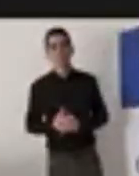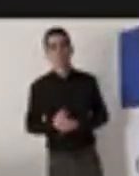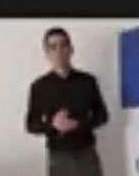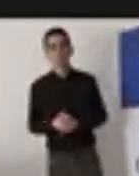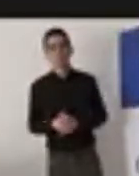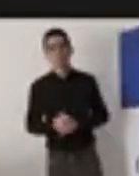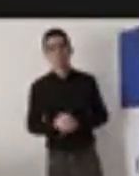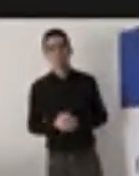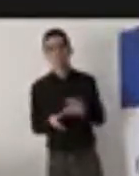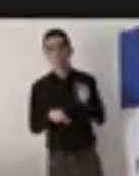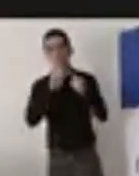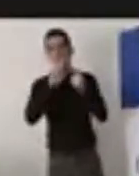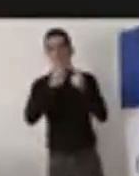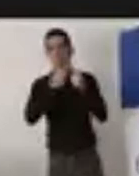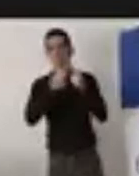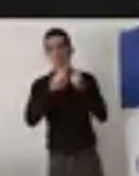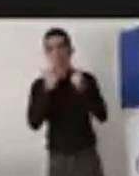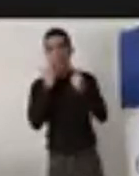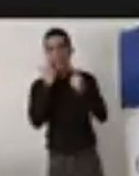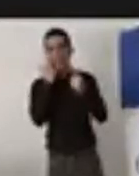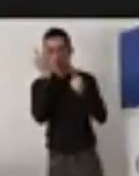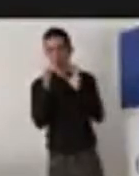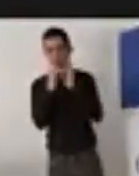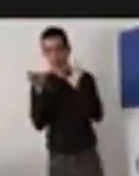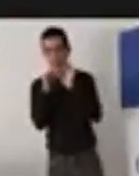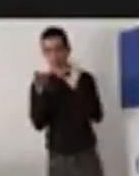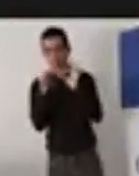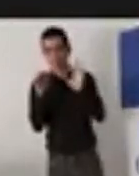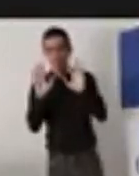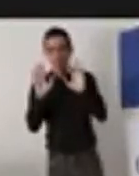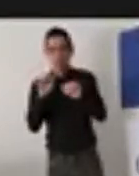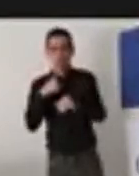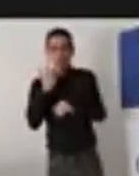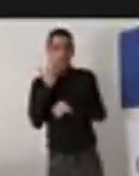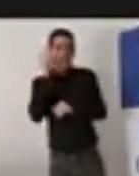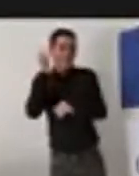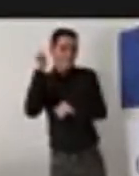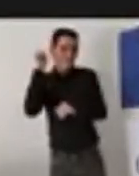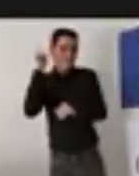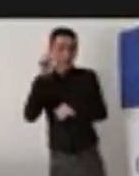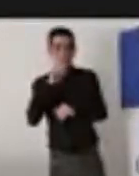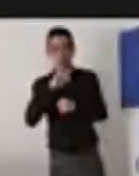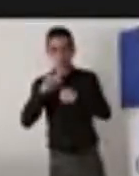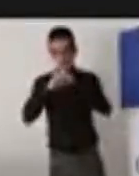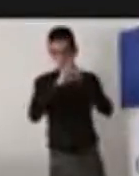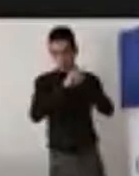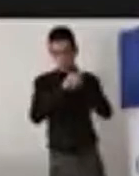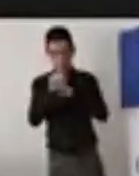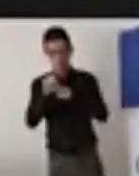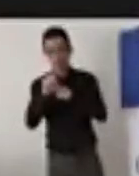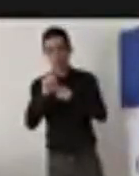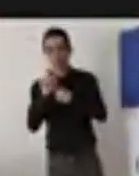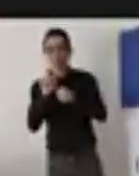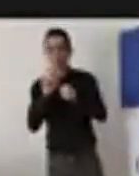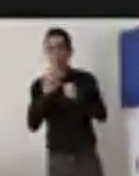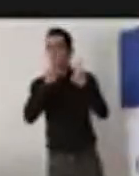primera pregunta, quiero contarles, y ojalá que puedan llevar esta discusión a sus países. En el caso, no conozco si de pronto hay un ejercicio similar en algunos de los